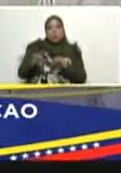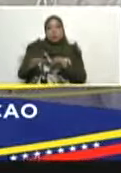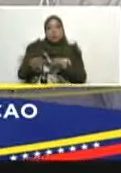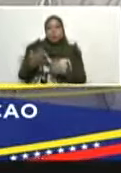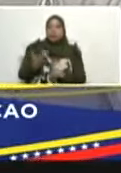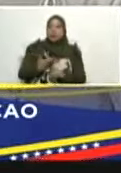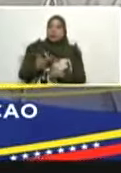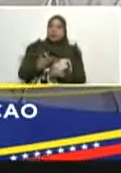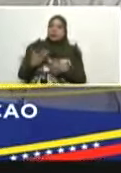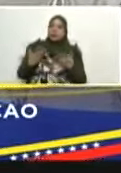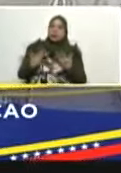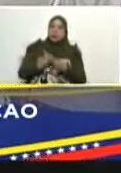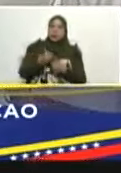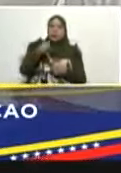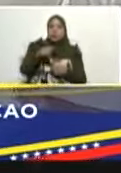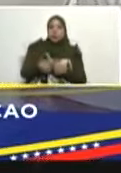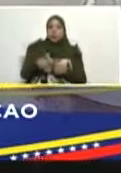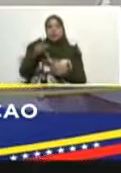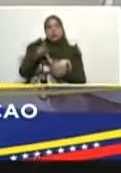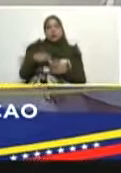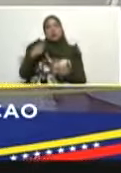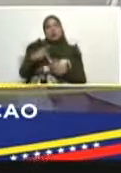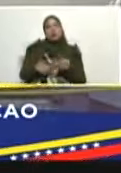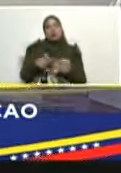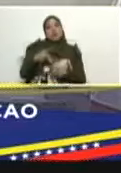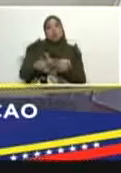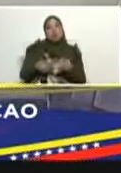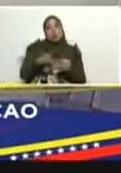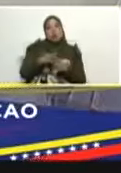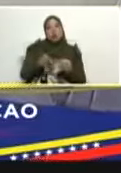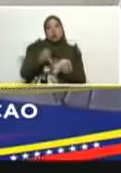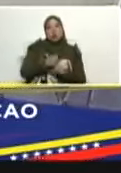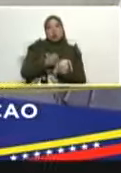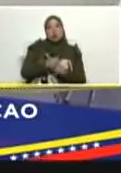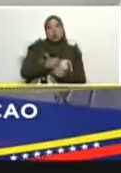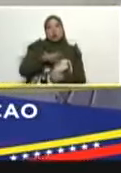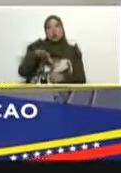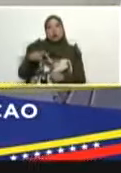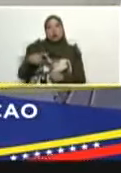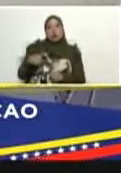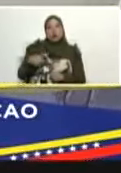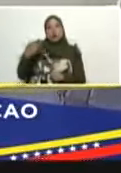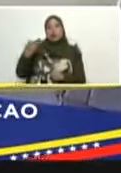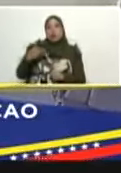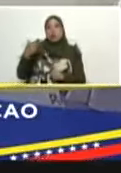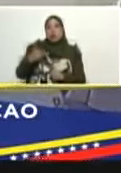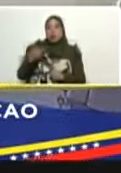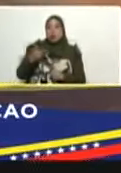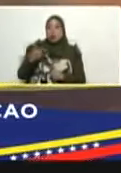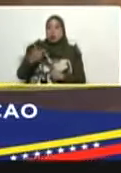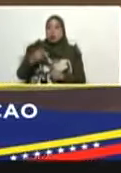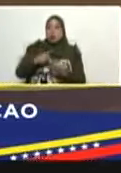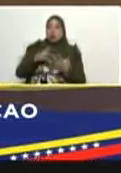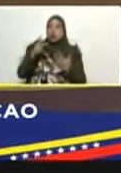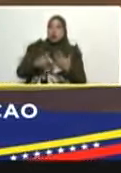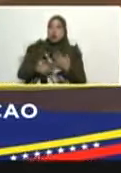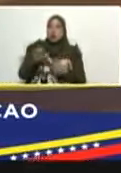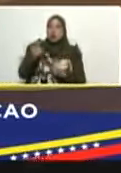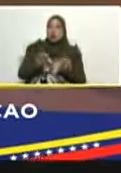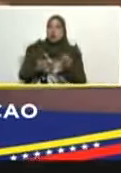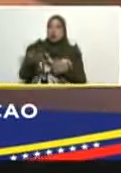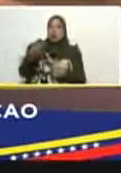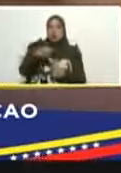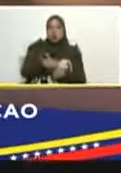nos acompañan el día de hoy, así como productores de todas estas localidades. Es importante destacar que este plan de abordaje